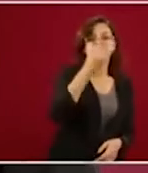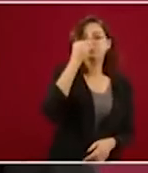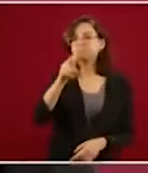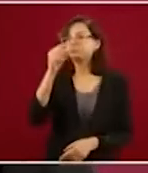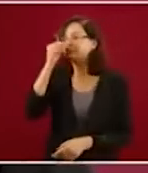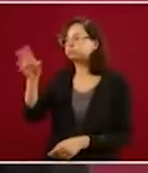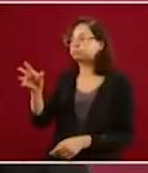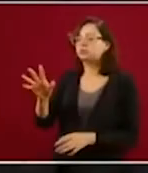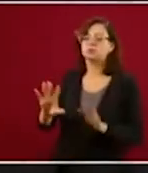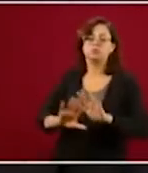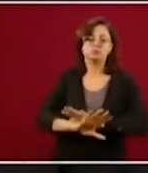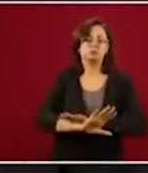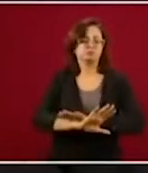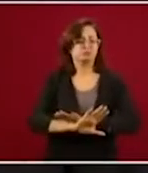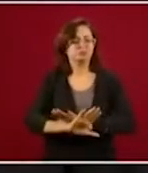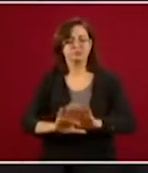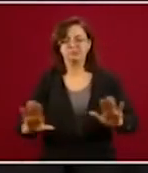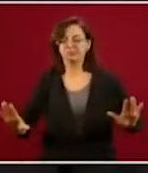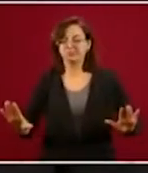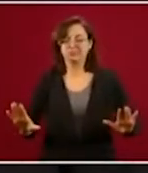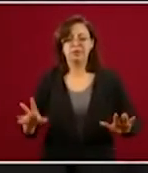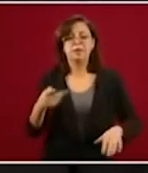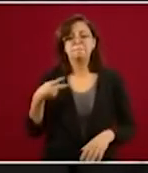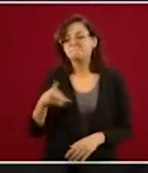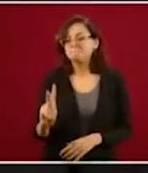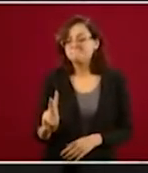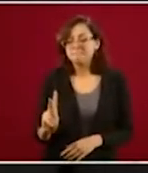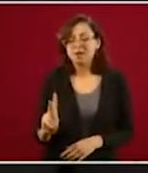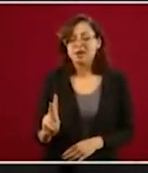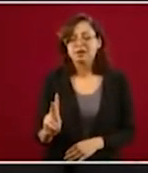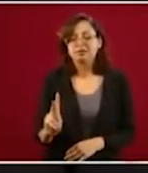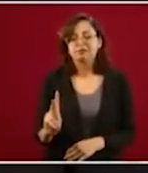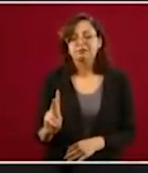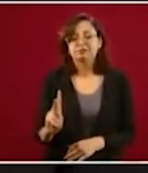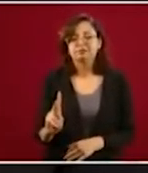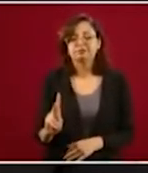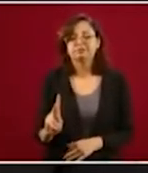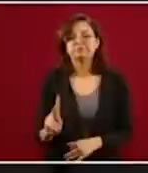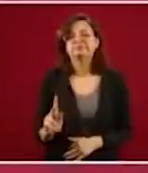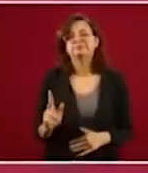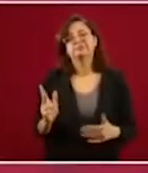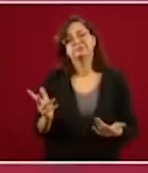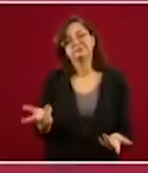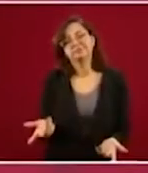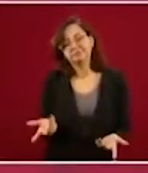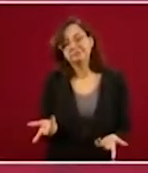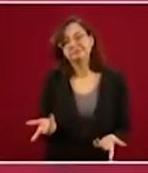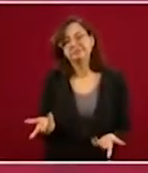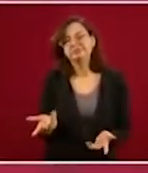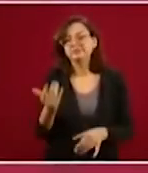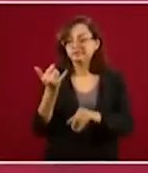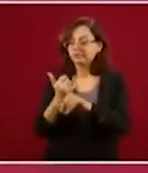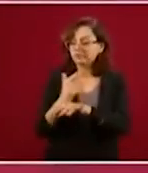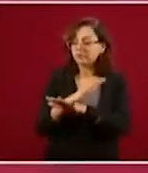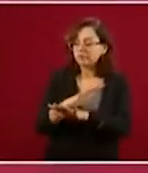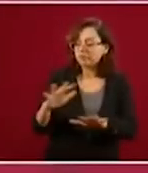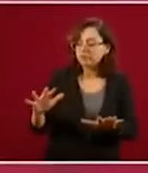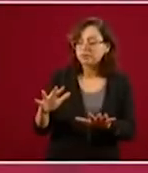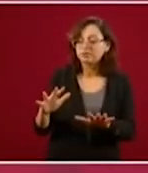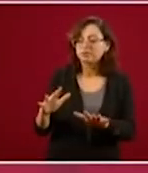la tabla rasa pero según los informes